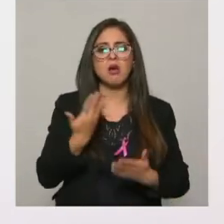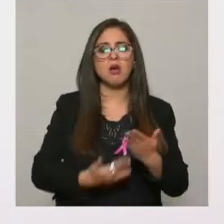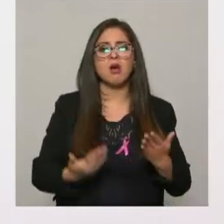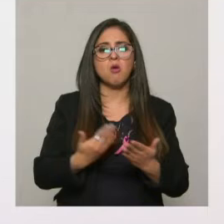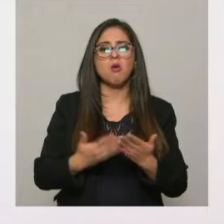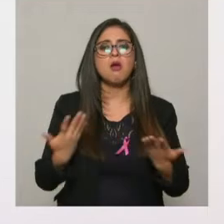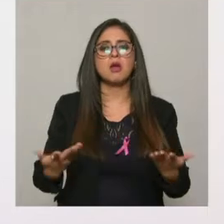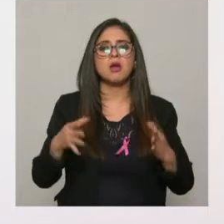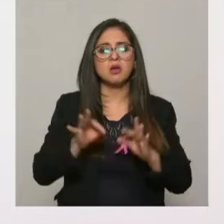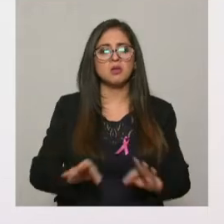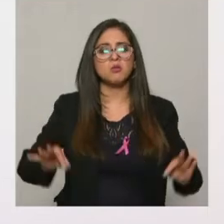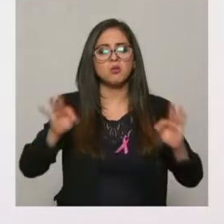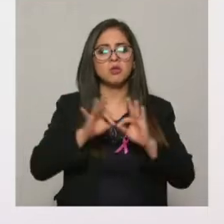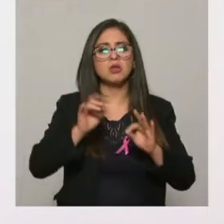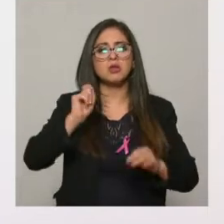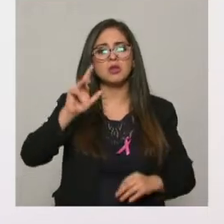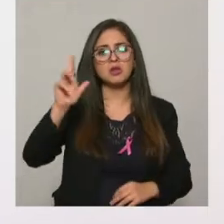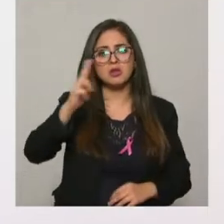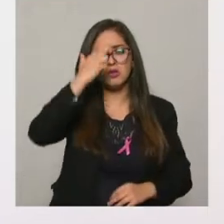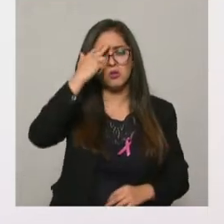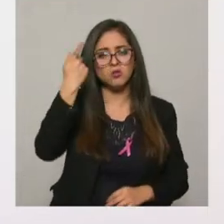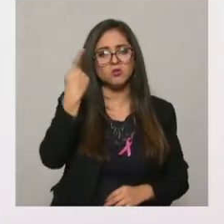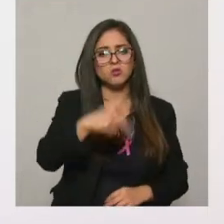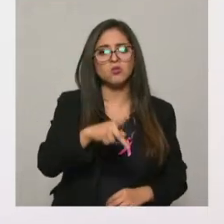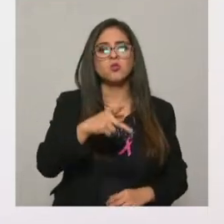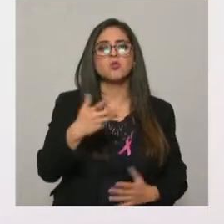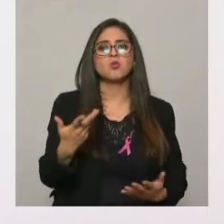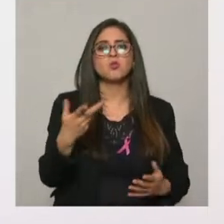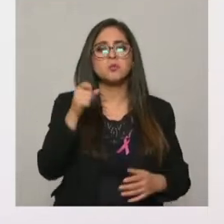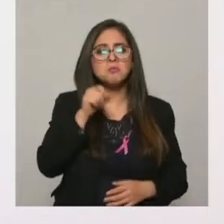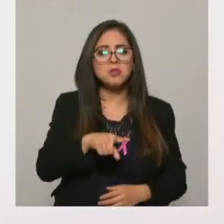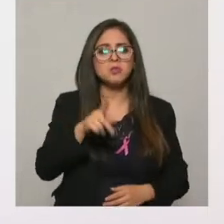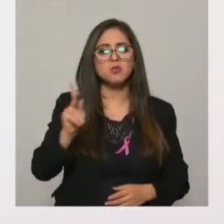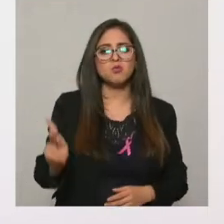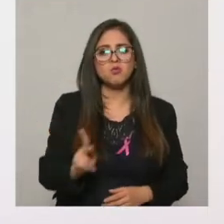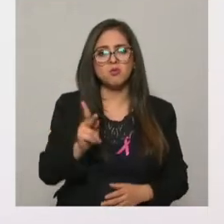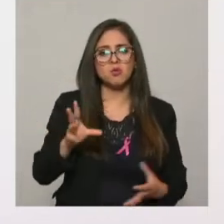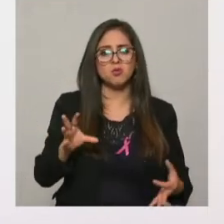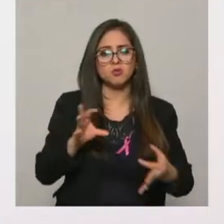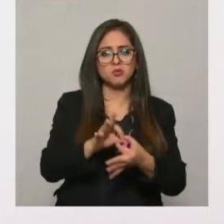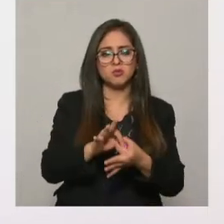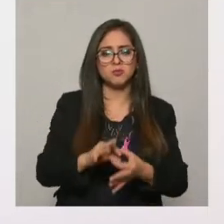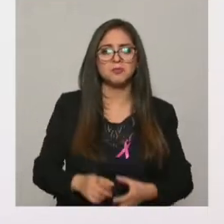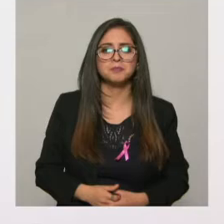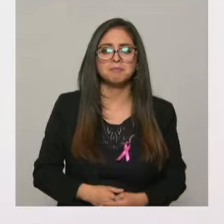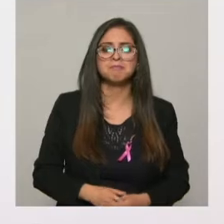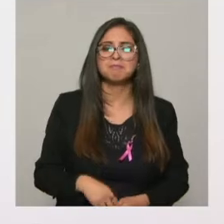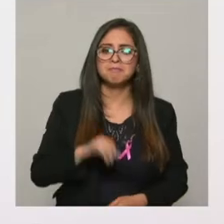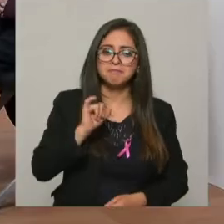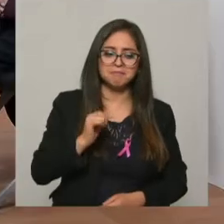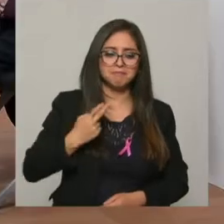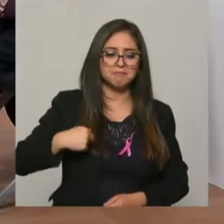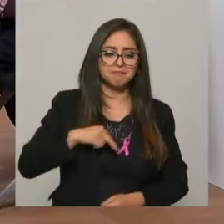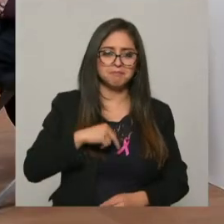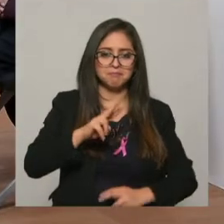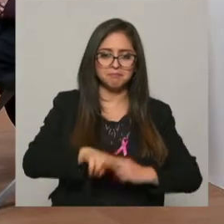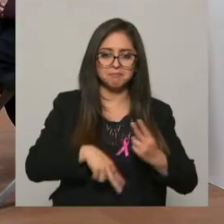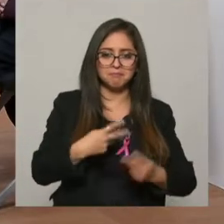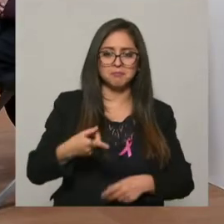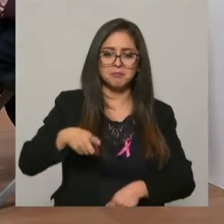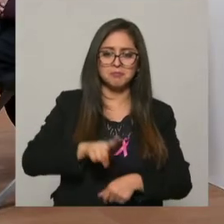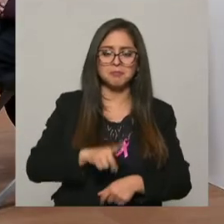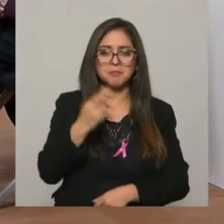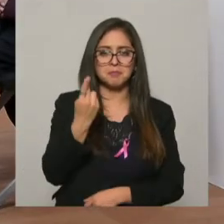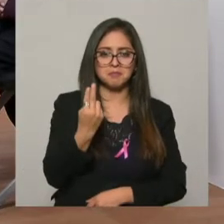viste para rendirle un tributo de la propia pueblo a él. Claro que sí, pues ahí vamos a estar también el día